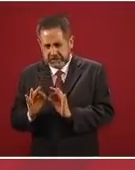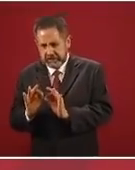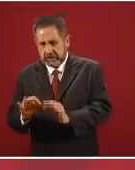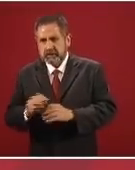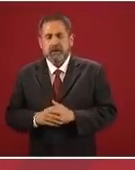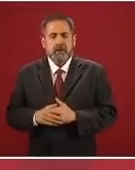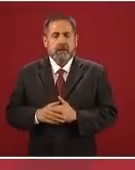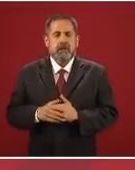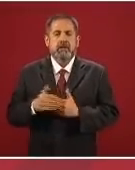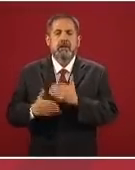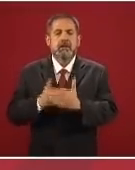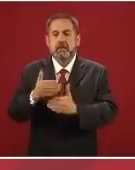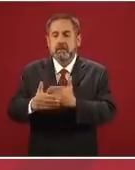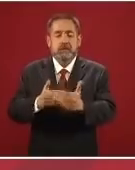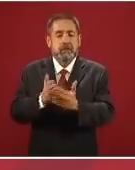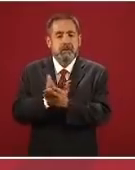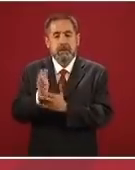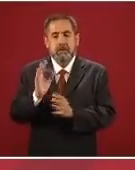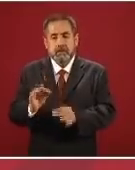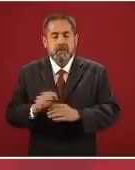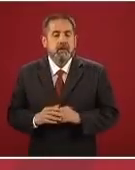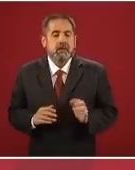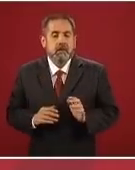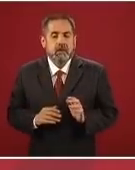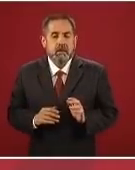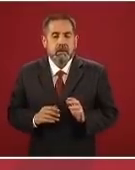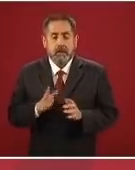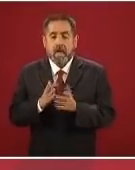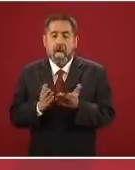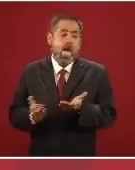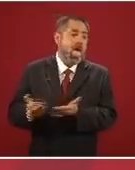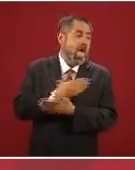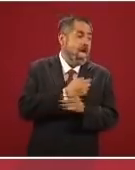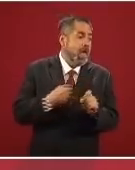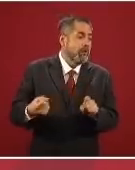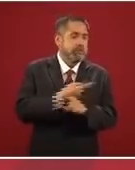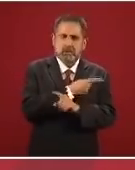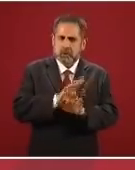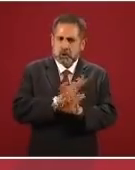se va avanzando, que no nos descarrilen.